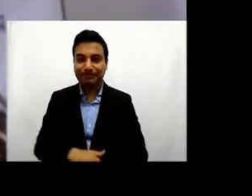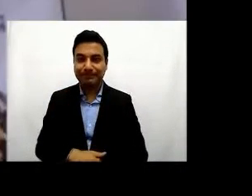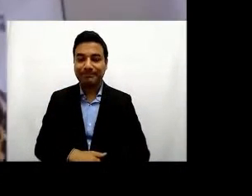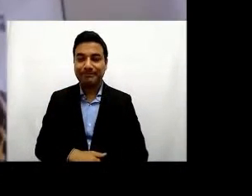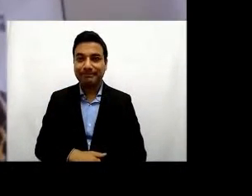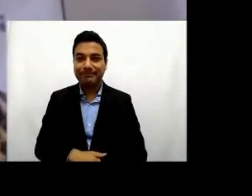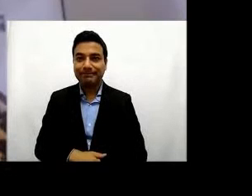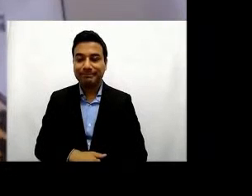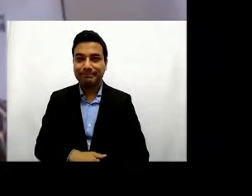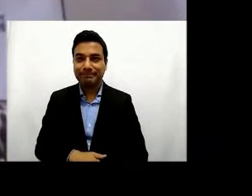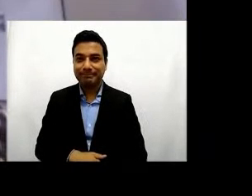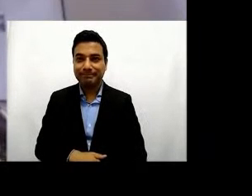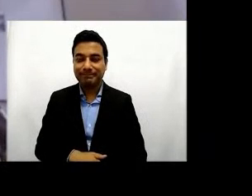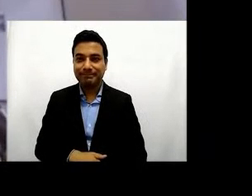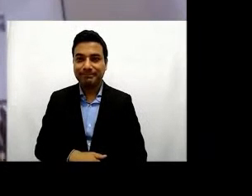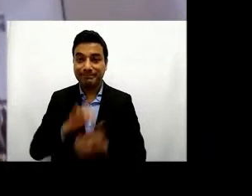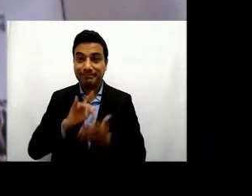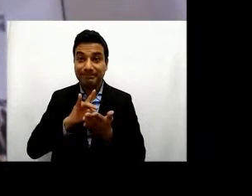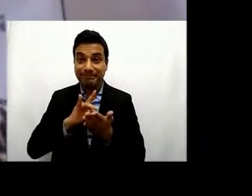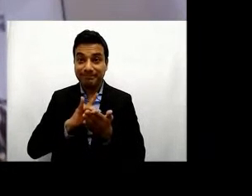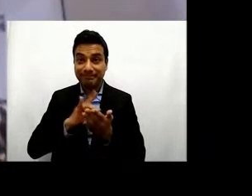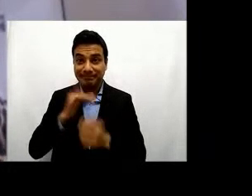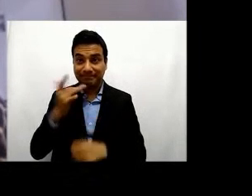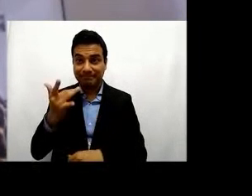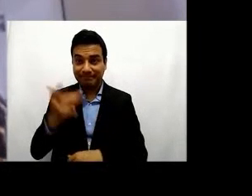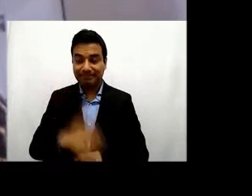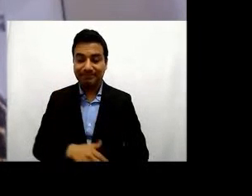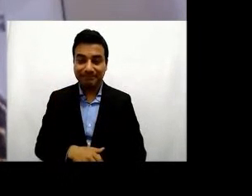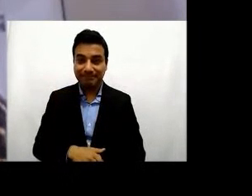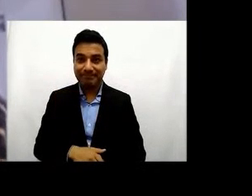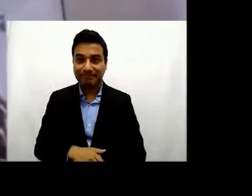Thank you. Muchas gracias.